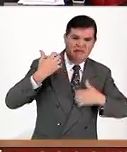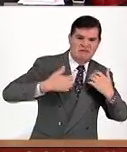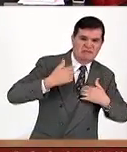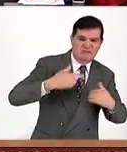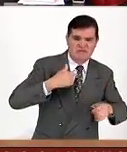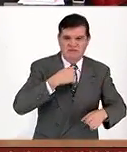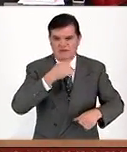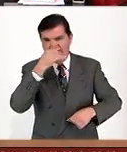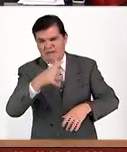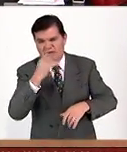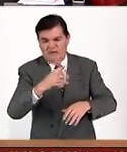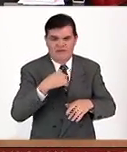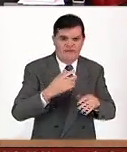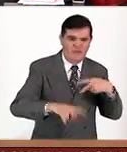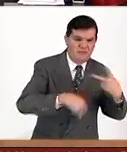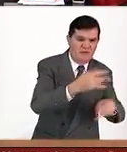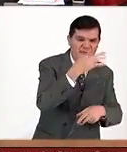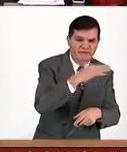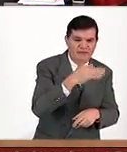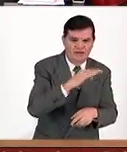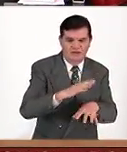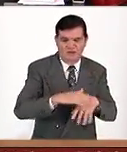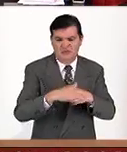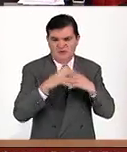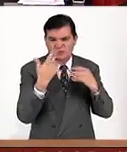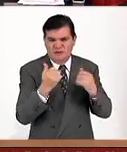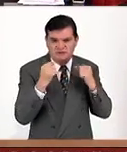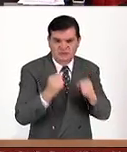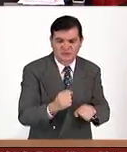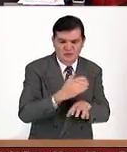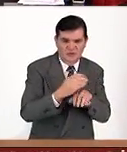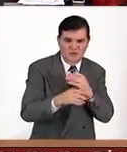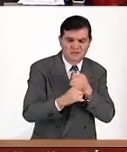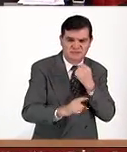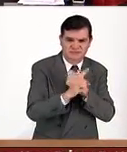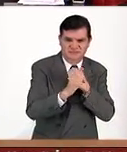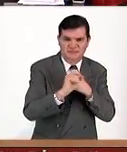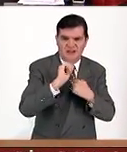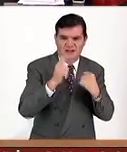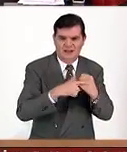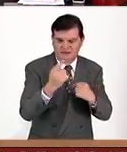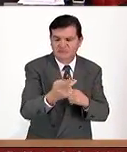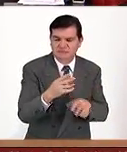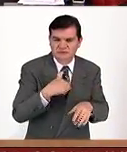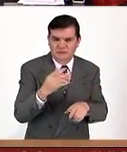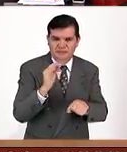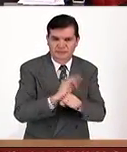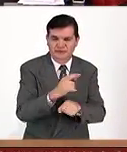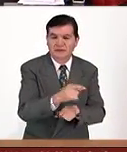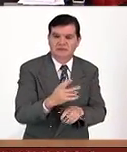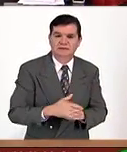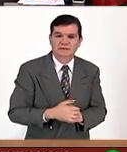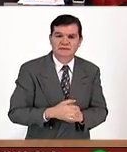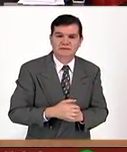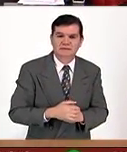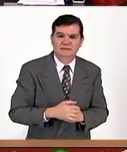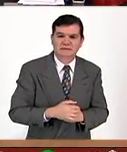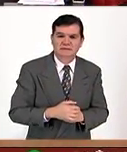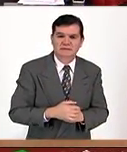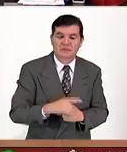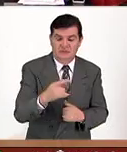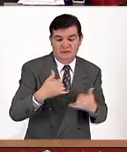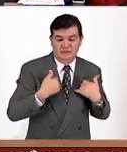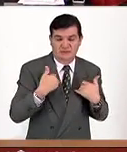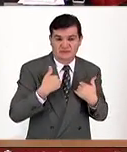le dejaste ir a una fiesta que consideraste poco segura o había circunstancias no favorables, Claro.